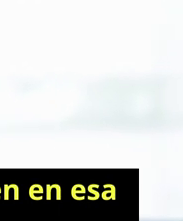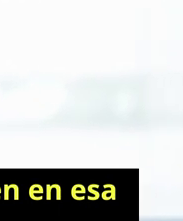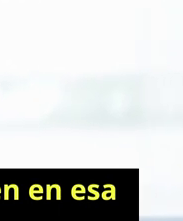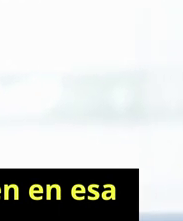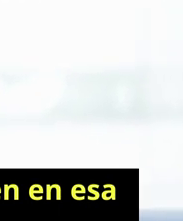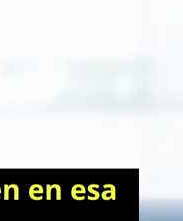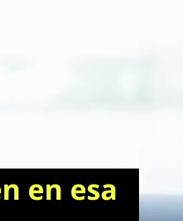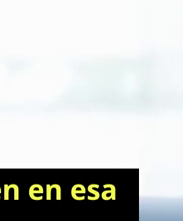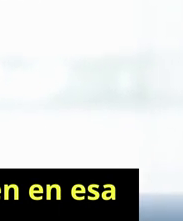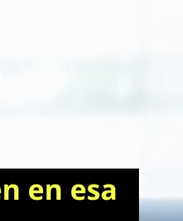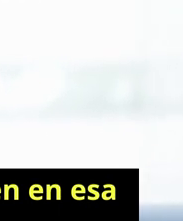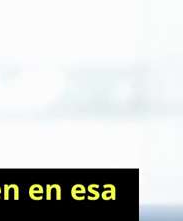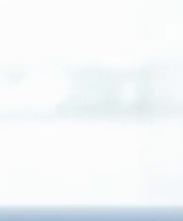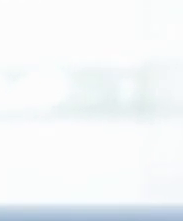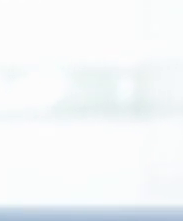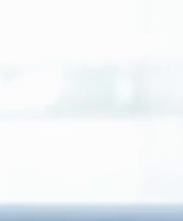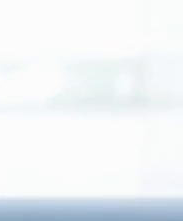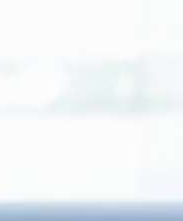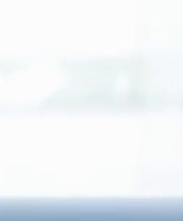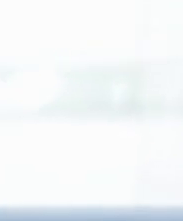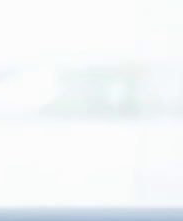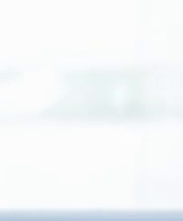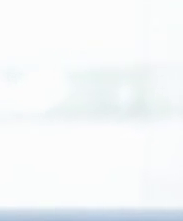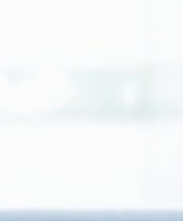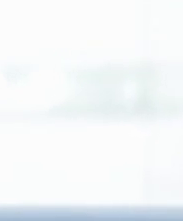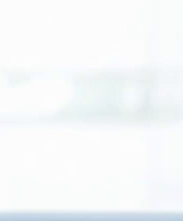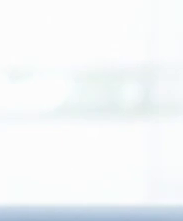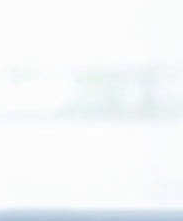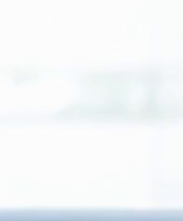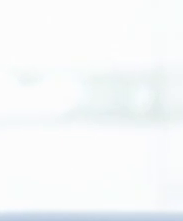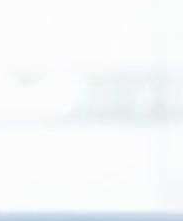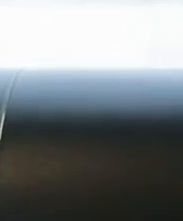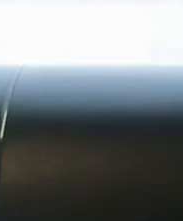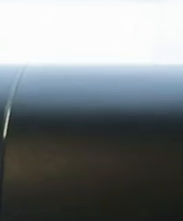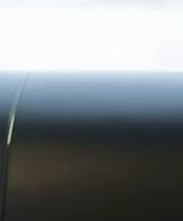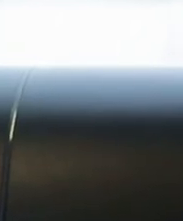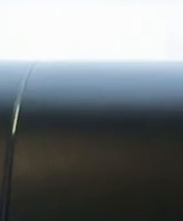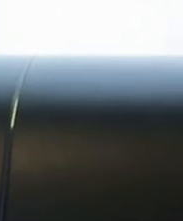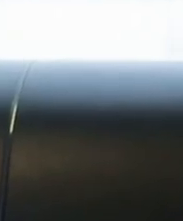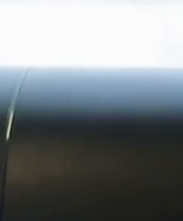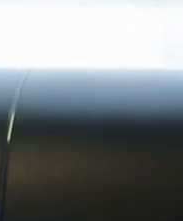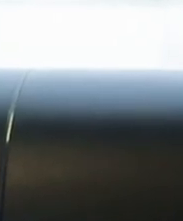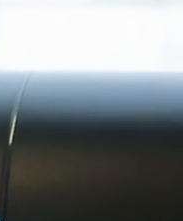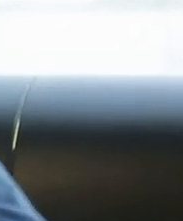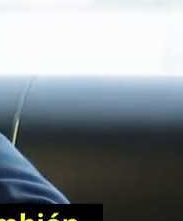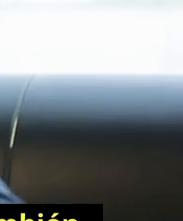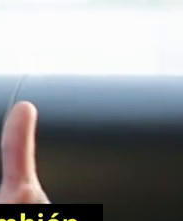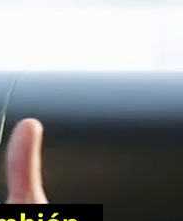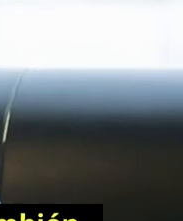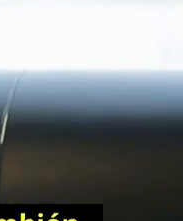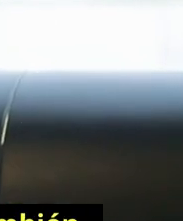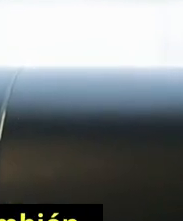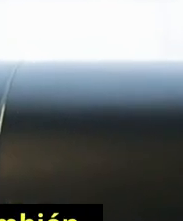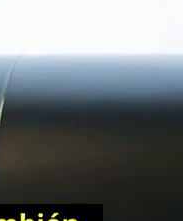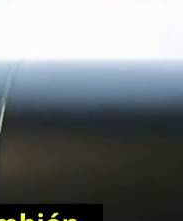esa misma actividad en el sector salud o si trabajasen en la administración pública. Y el segundo reto,